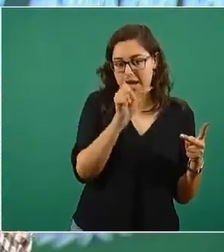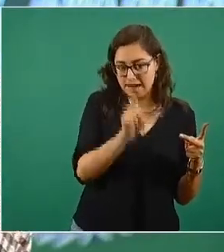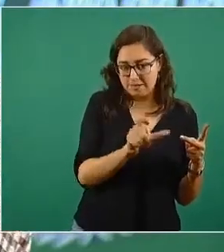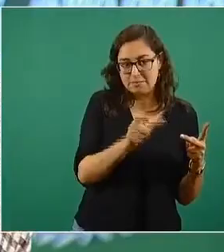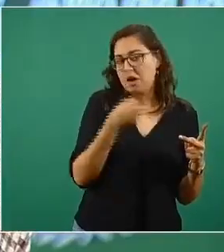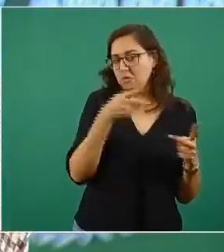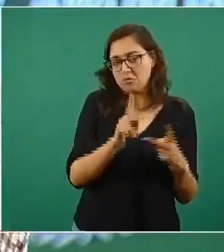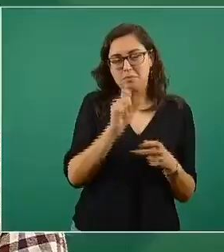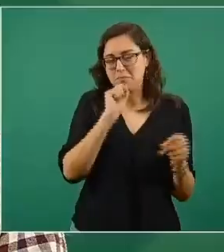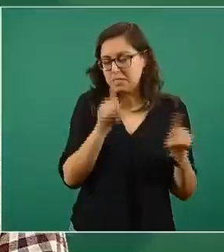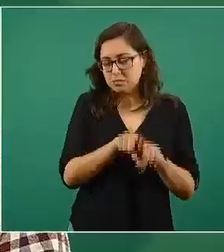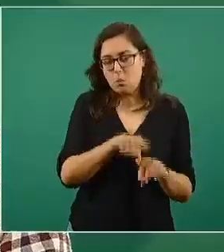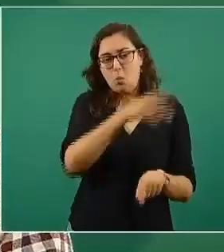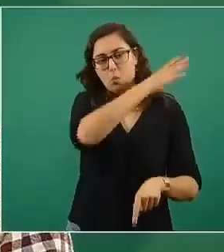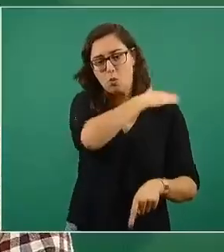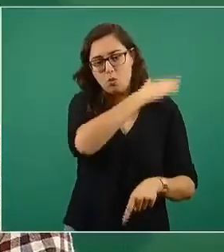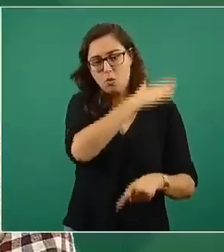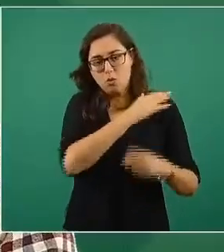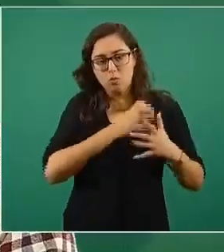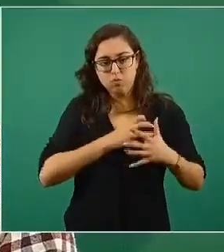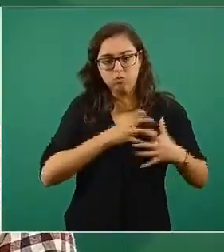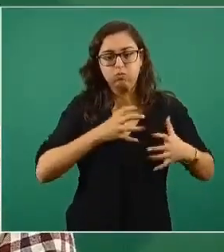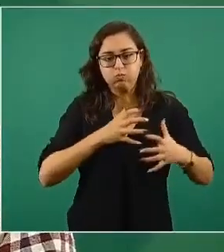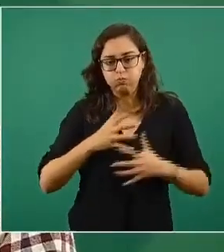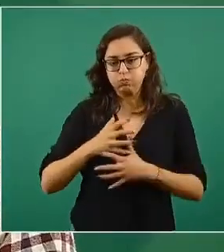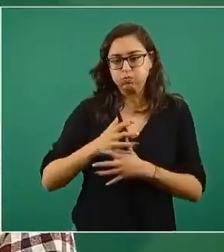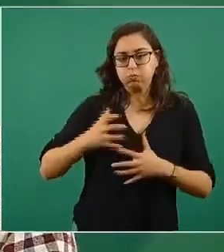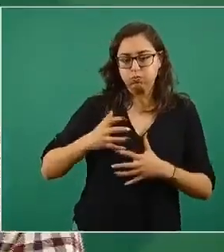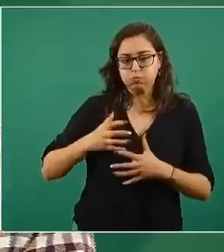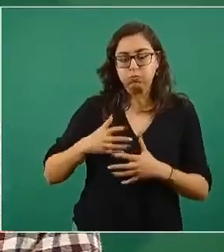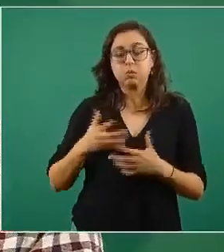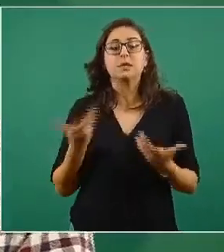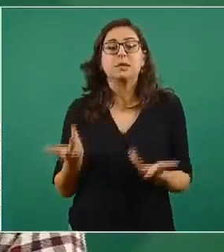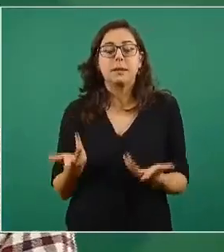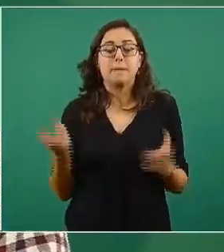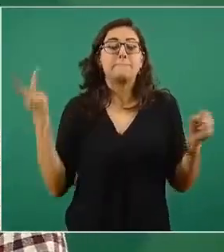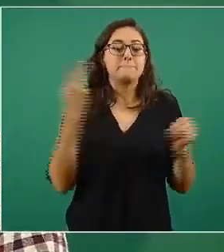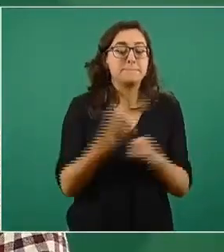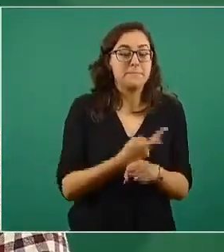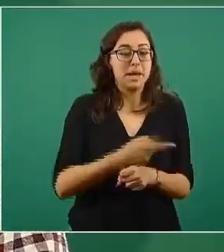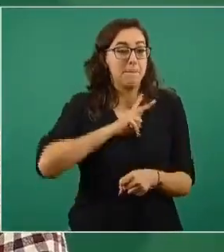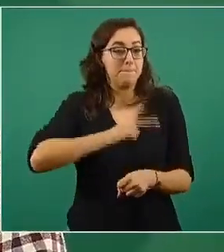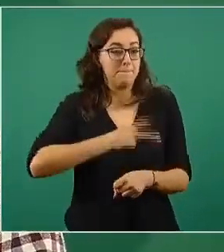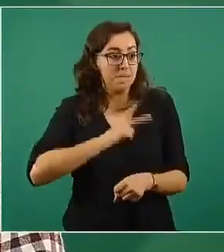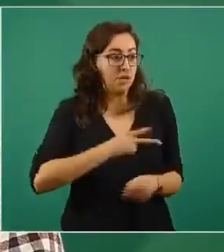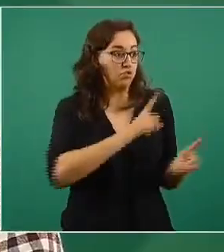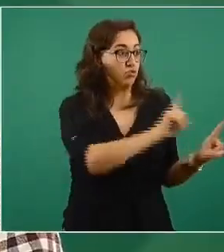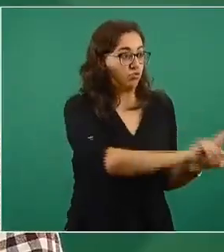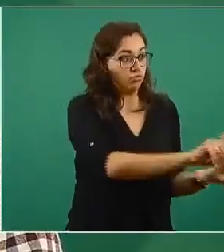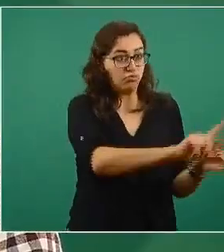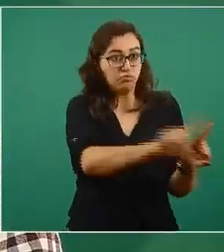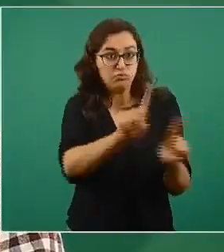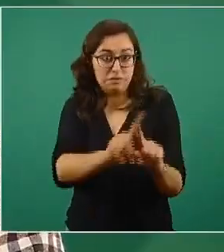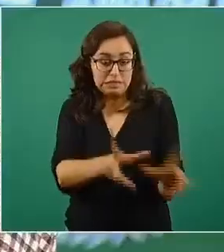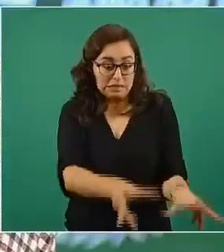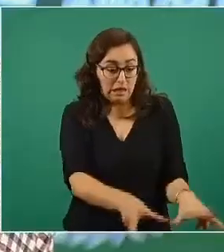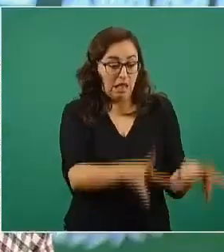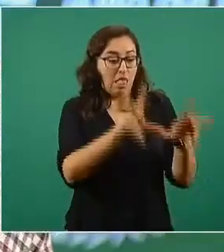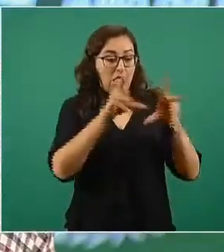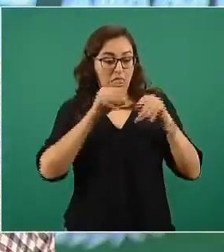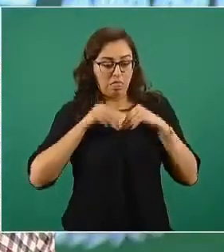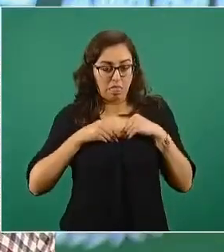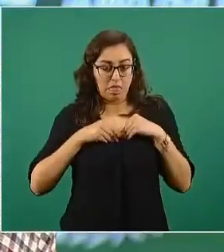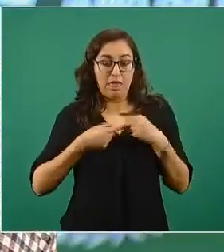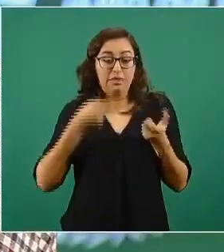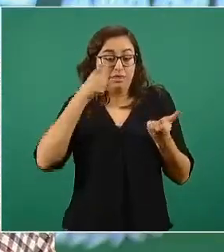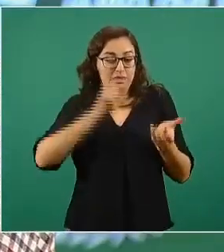dejan de ser neumonías. Distintos tipos de virus o distintos tipos de bacteria causan diferentes tipos de